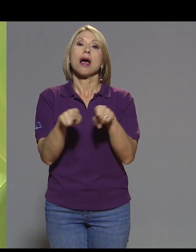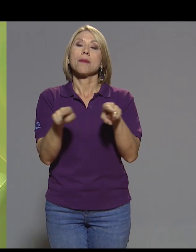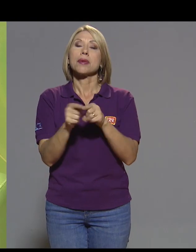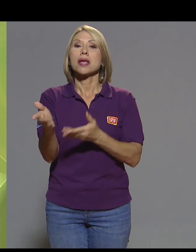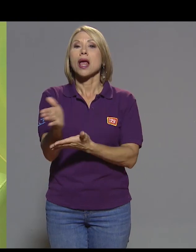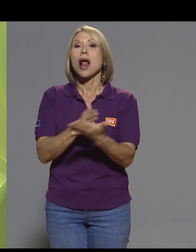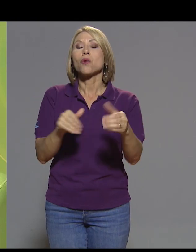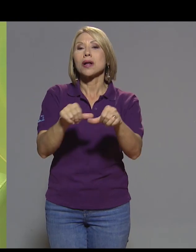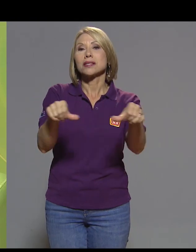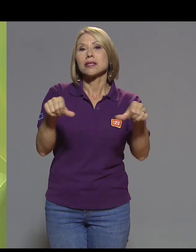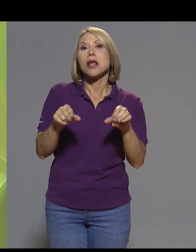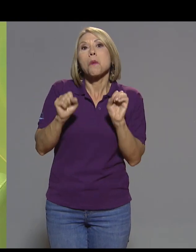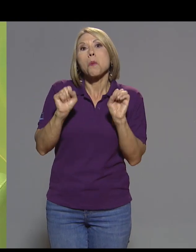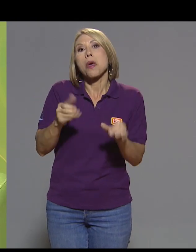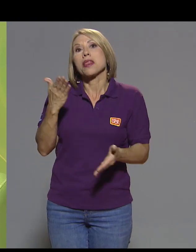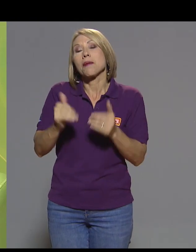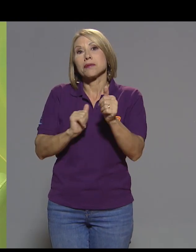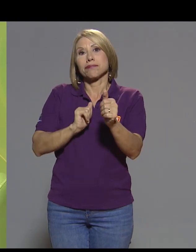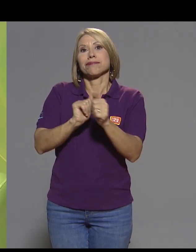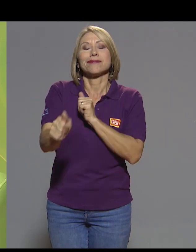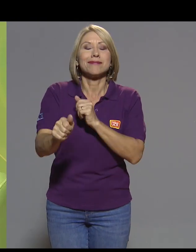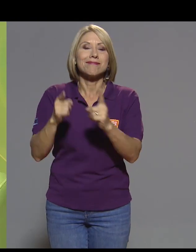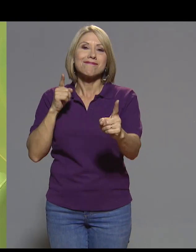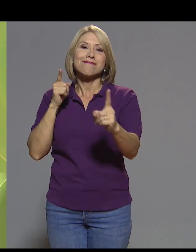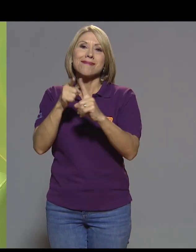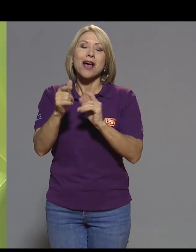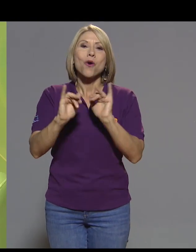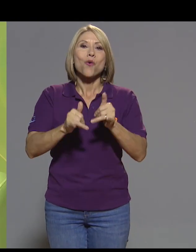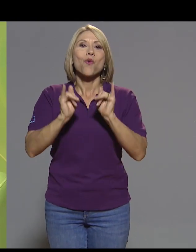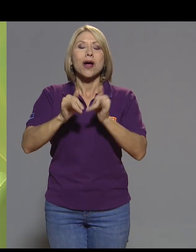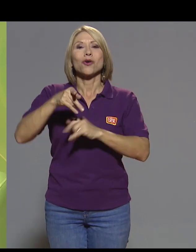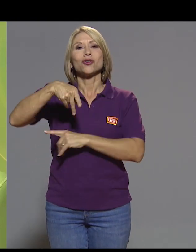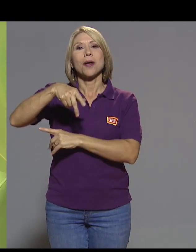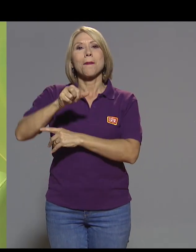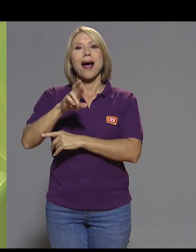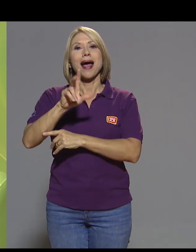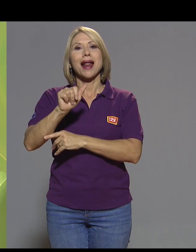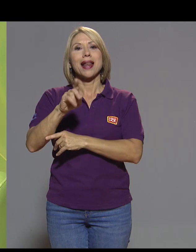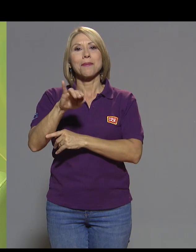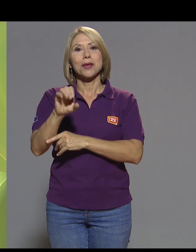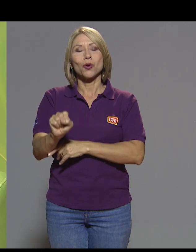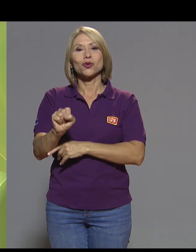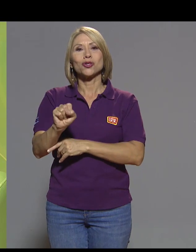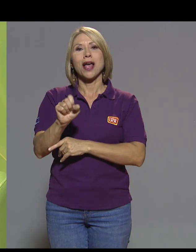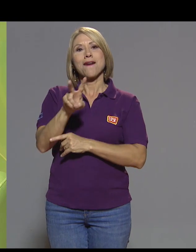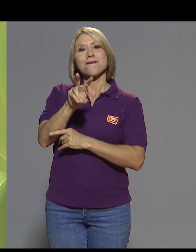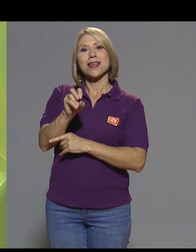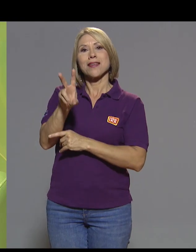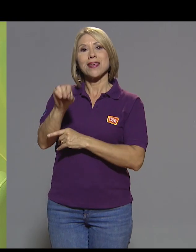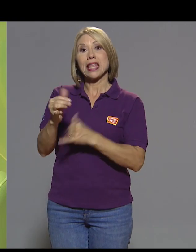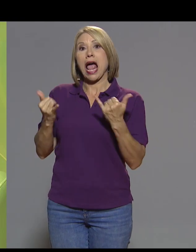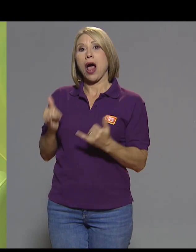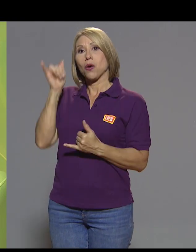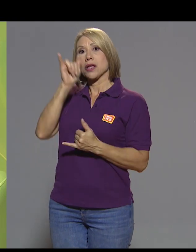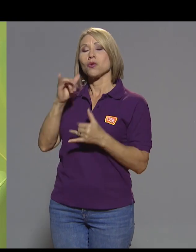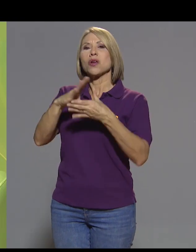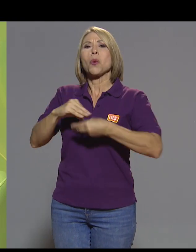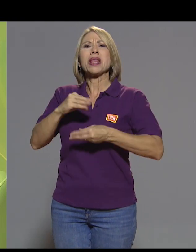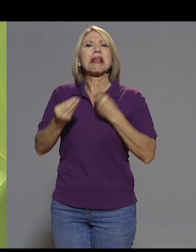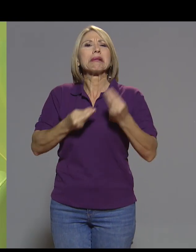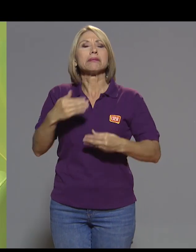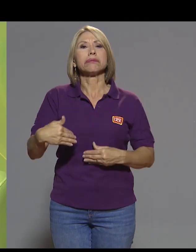pueden generar pase directo a los juegos paralímpicos tokio 2020 ahora yuri nos cuenta con que seguimos porque